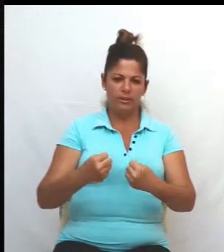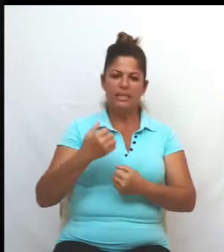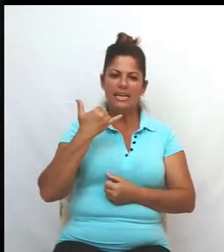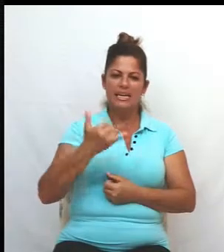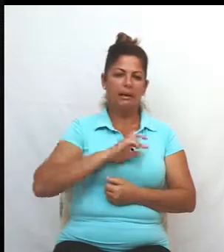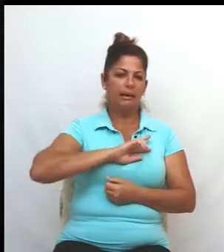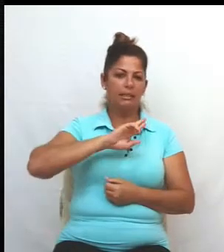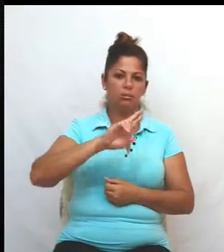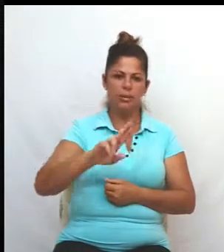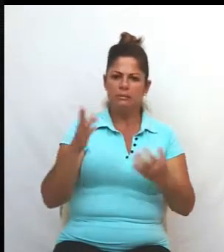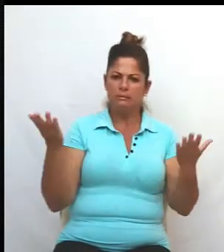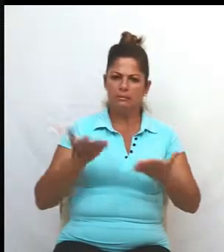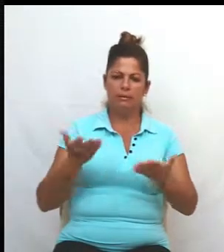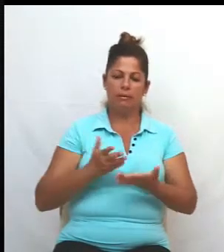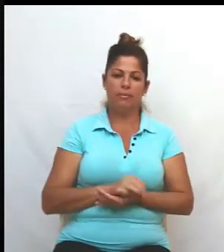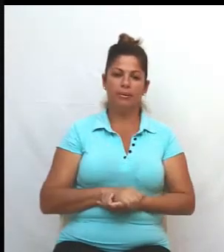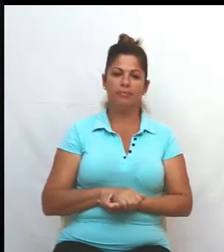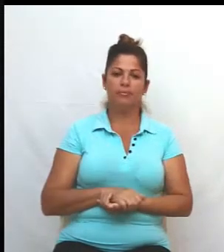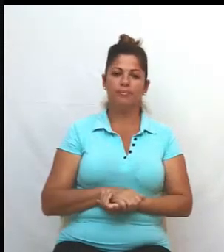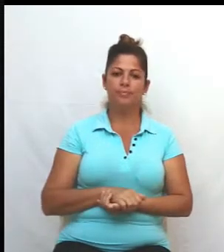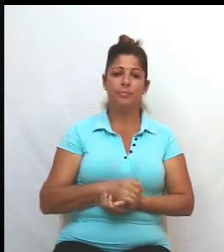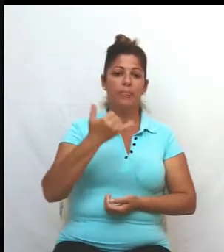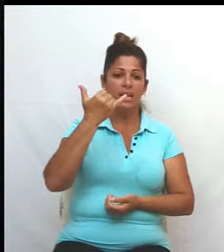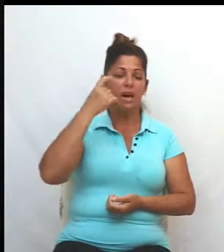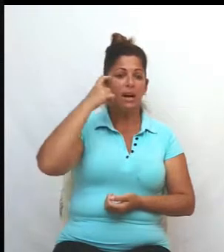resistencias y reacciones automáticas